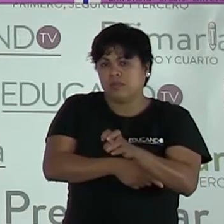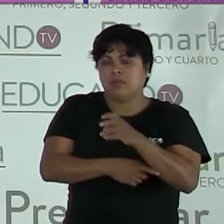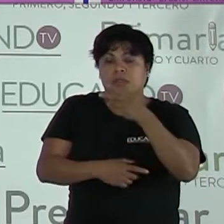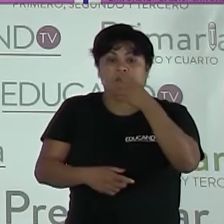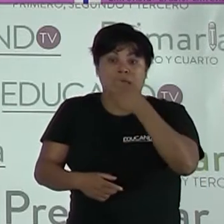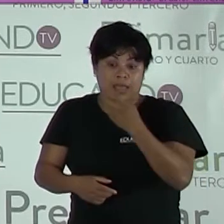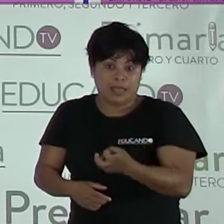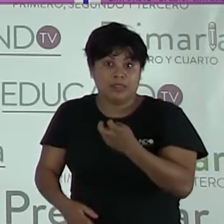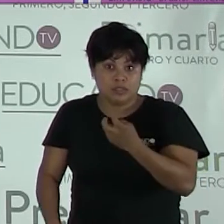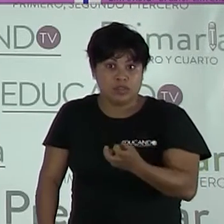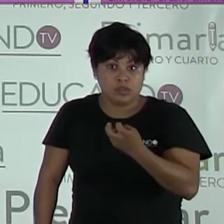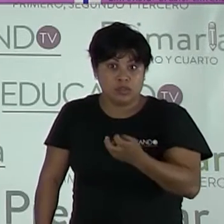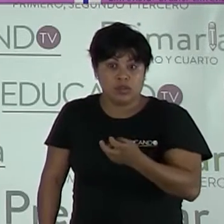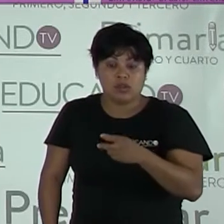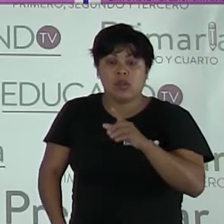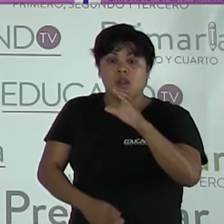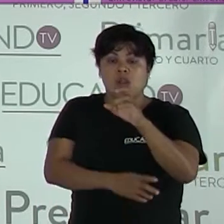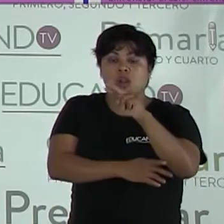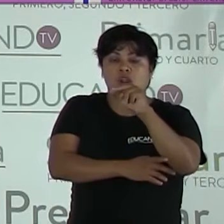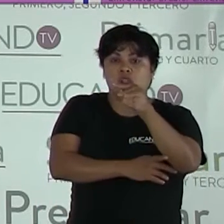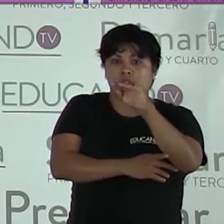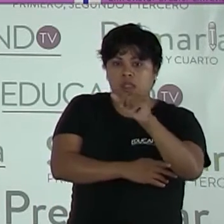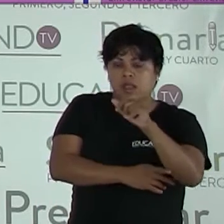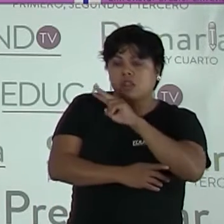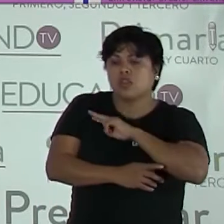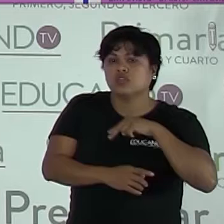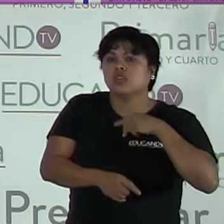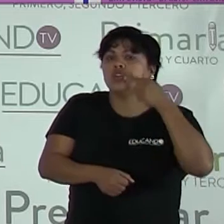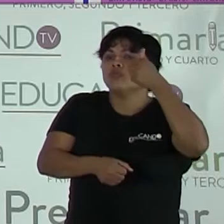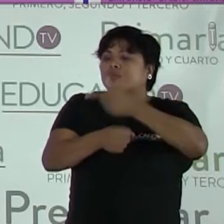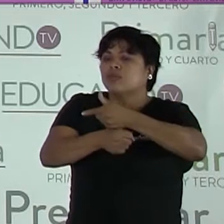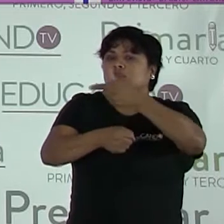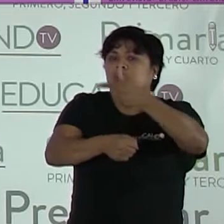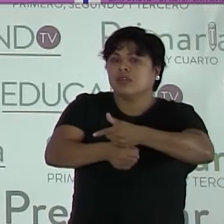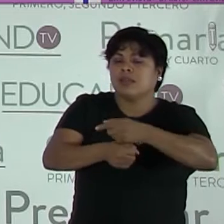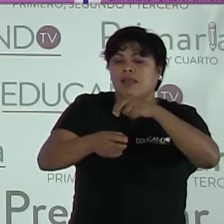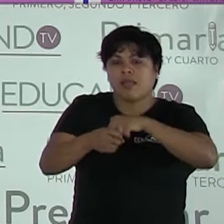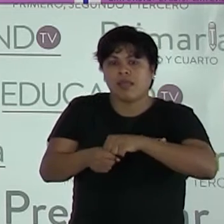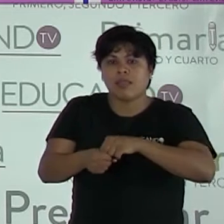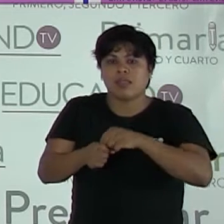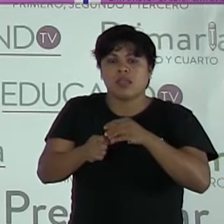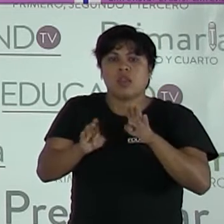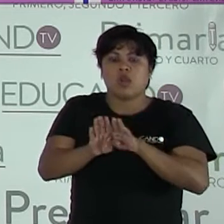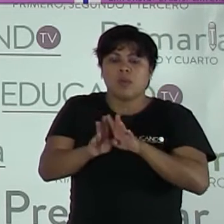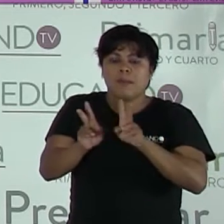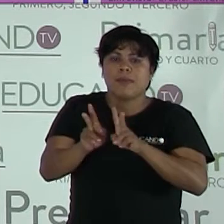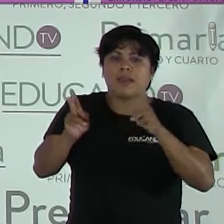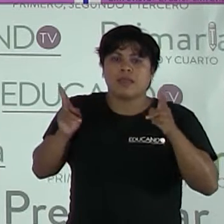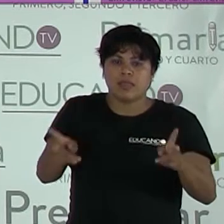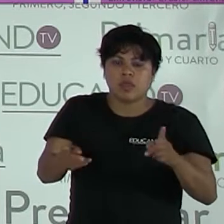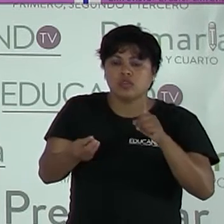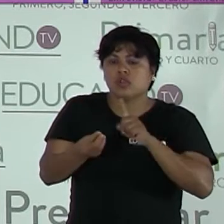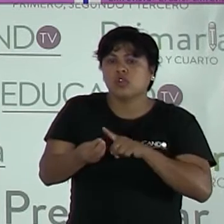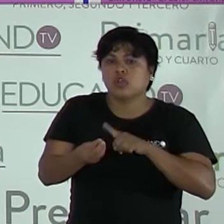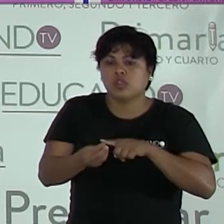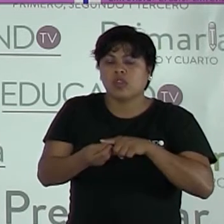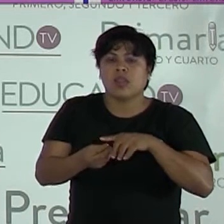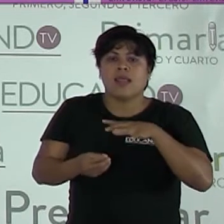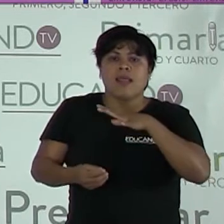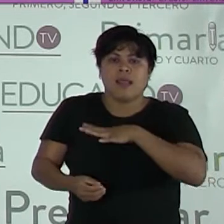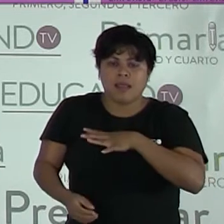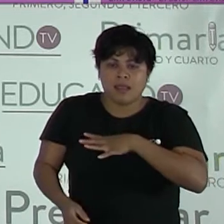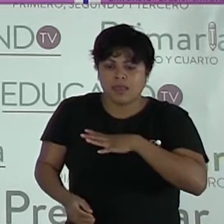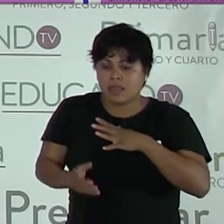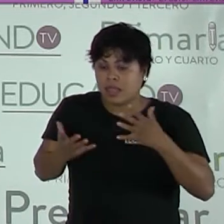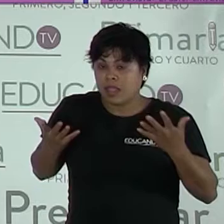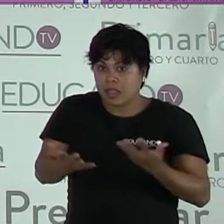De esta forma, la crónica la vamos a encontrar en la parte de los periódicos donde narren